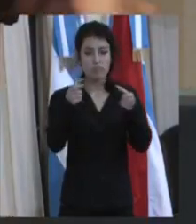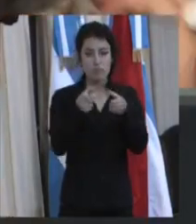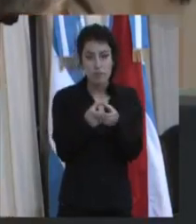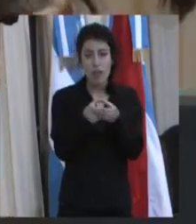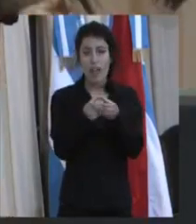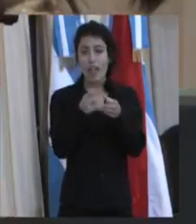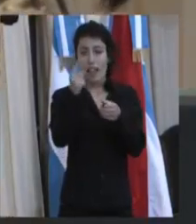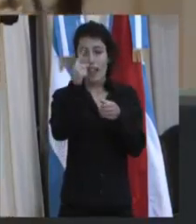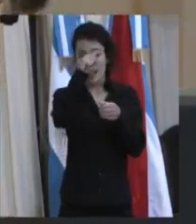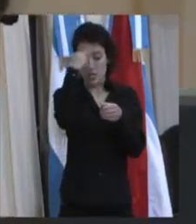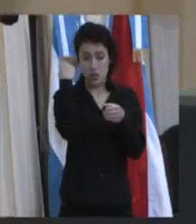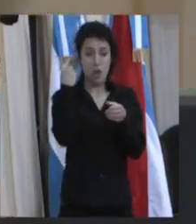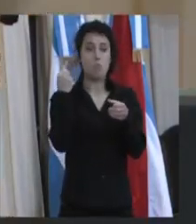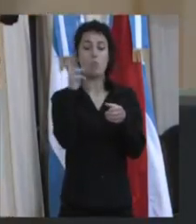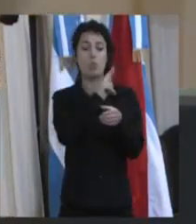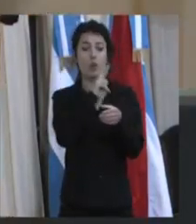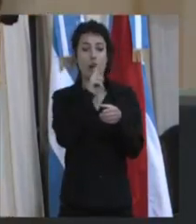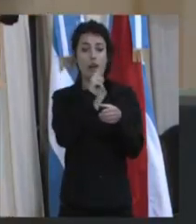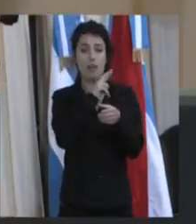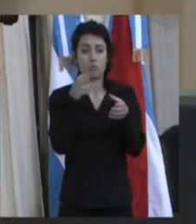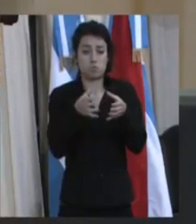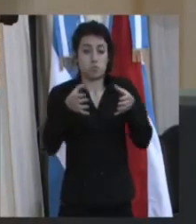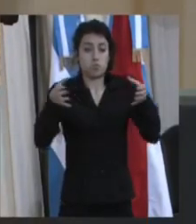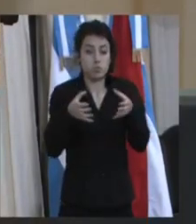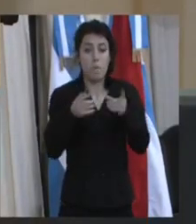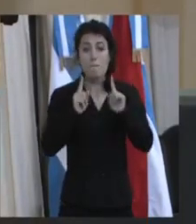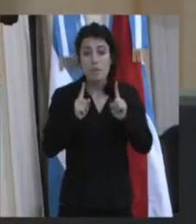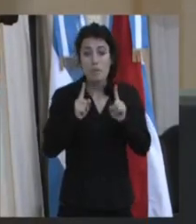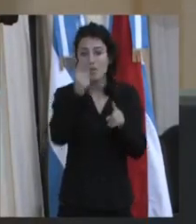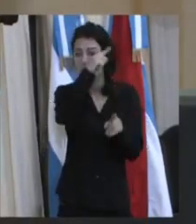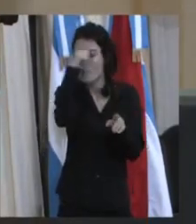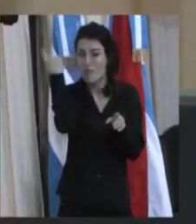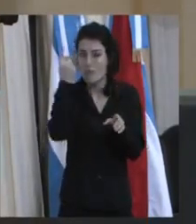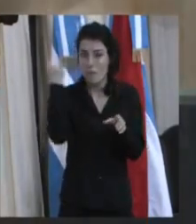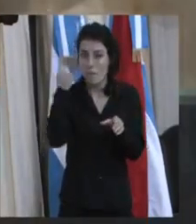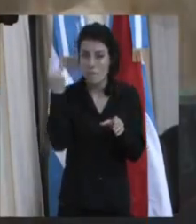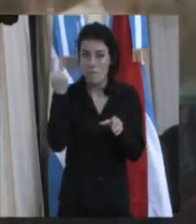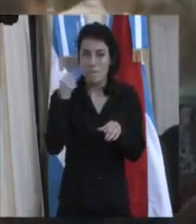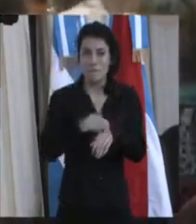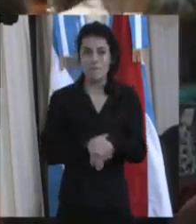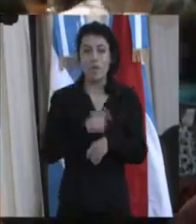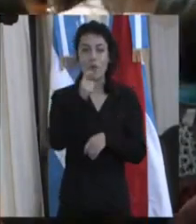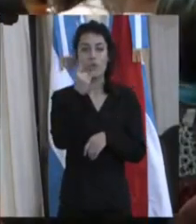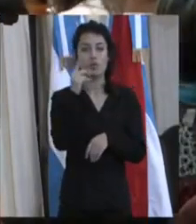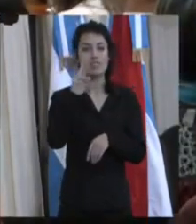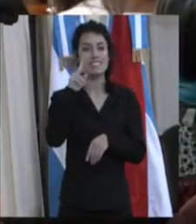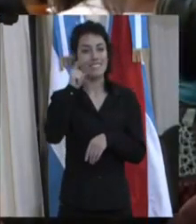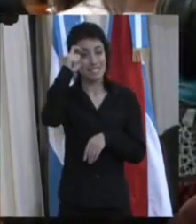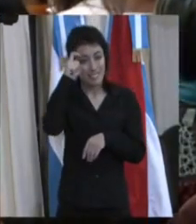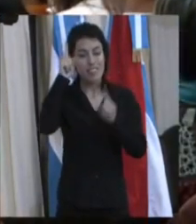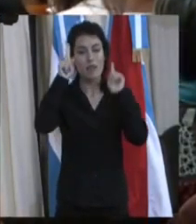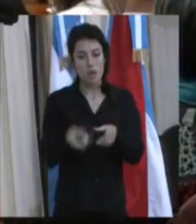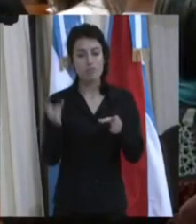que venimos teniendo, pero de escala internacional. Marie Curie, por ejemplo, manda su